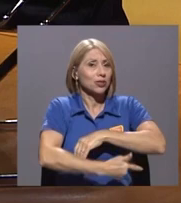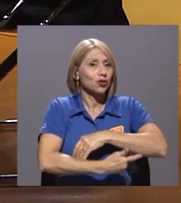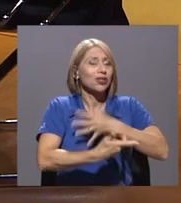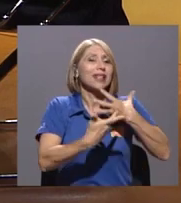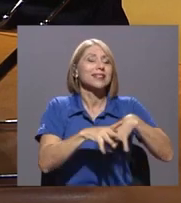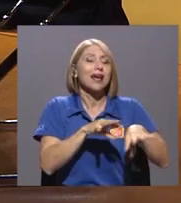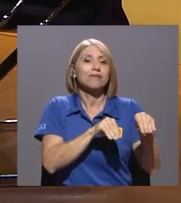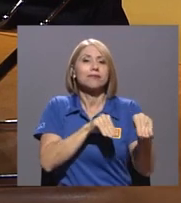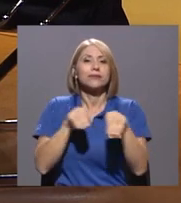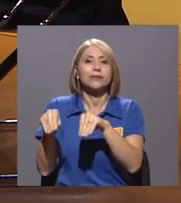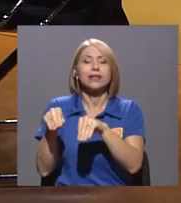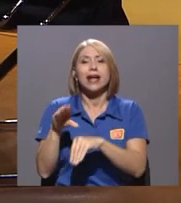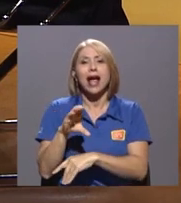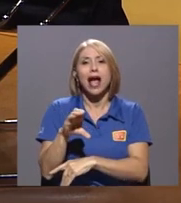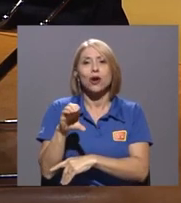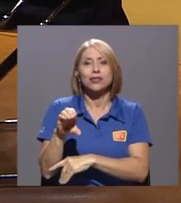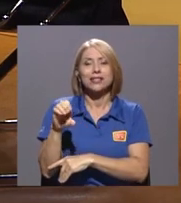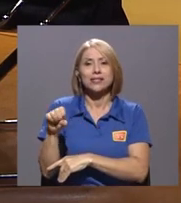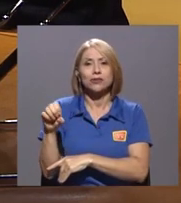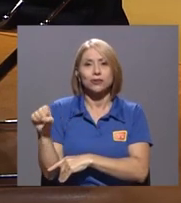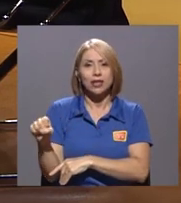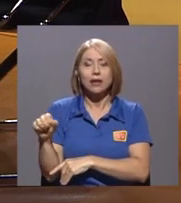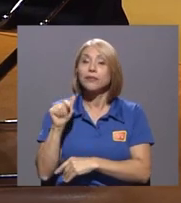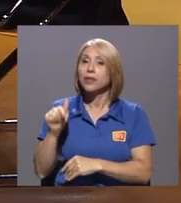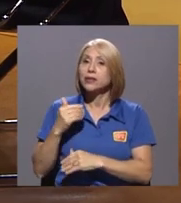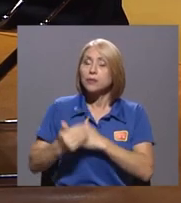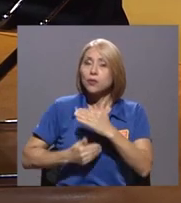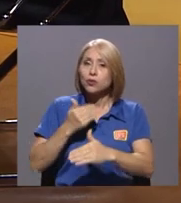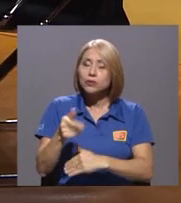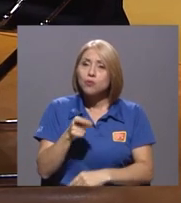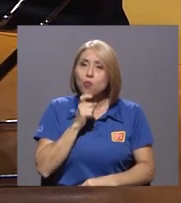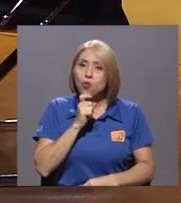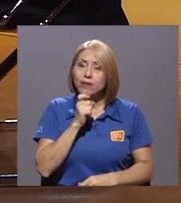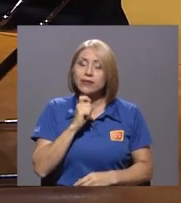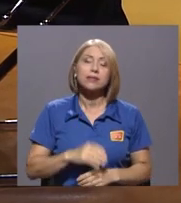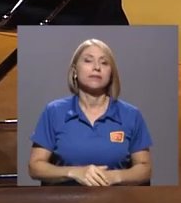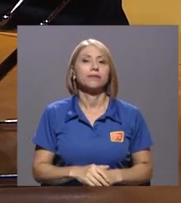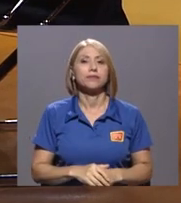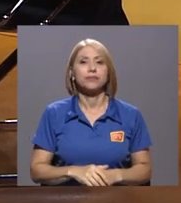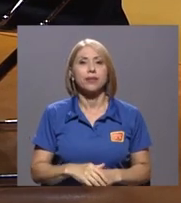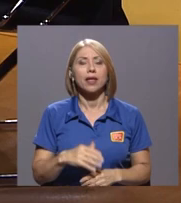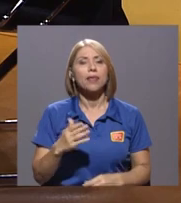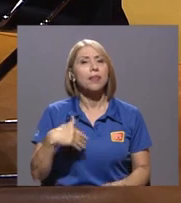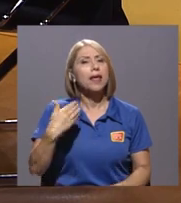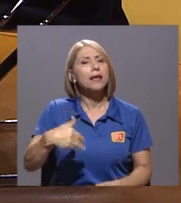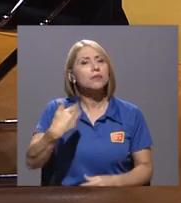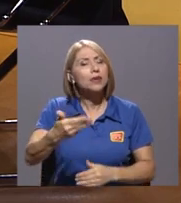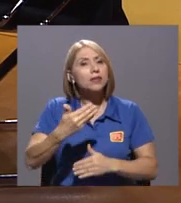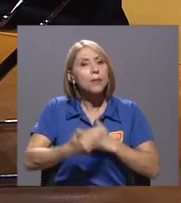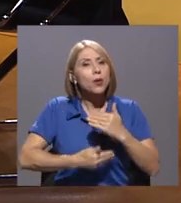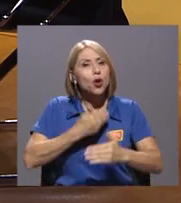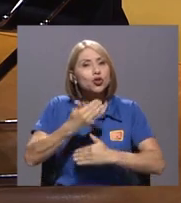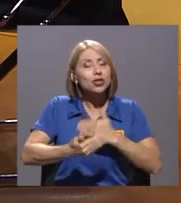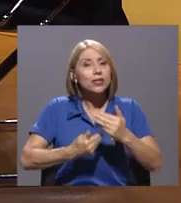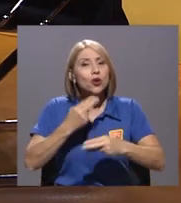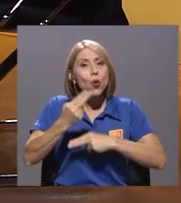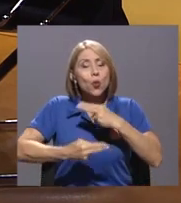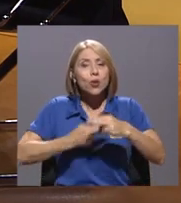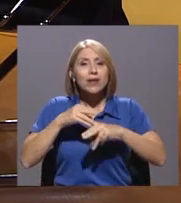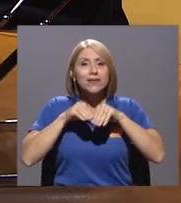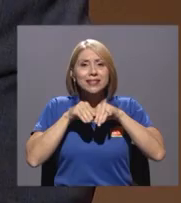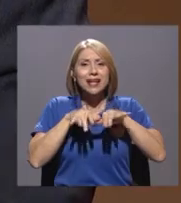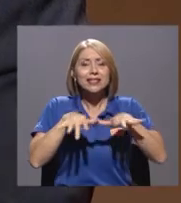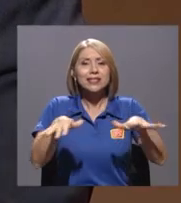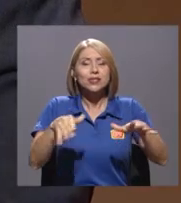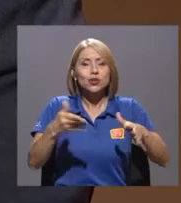costarricense del seguro su proceso muy difícil después tocó digamos el proceso de universalización de los servicios de salud